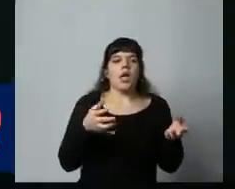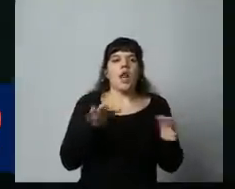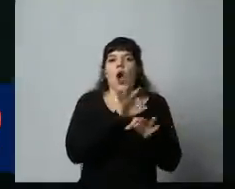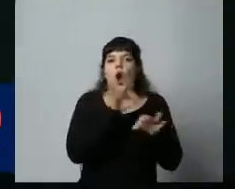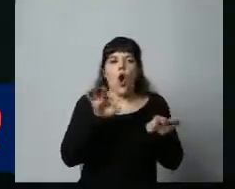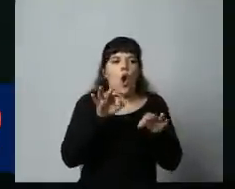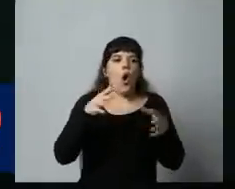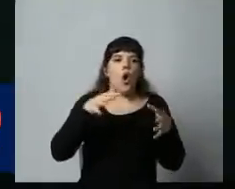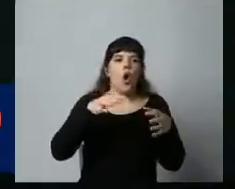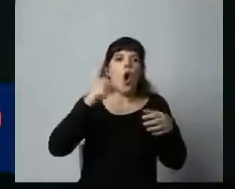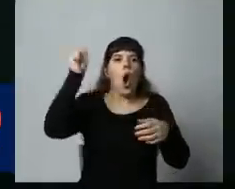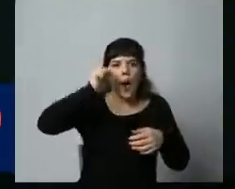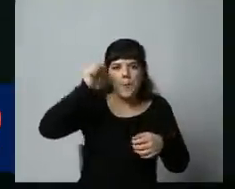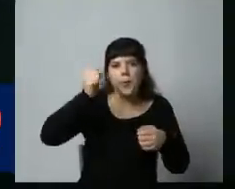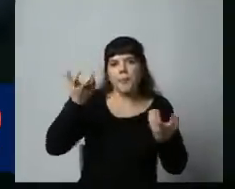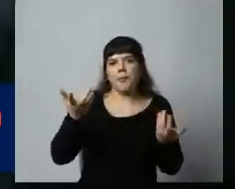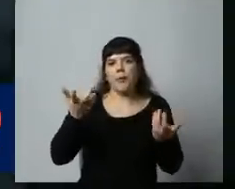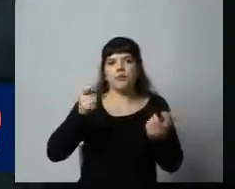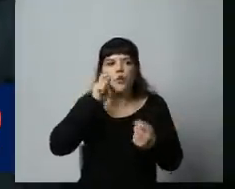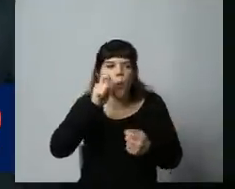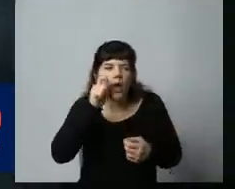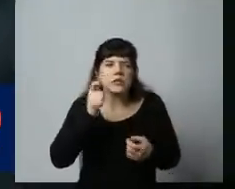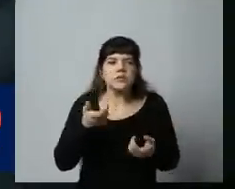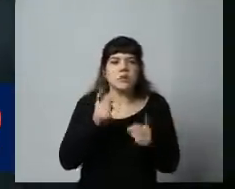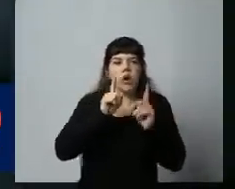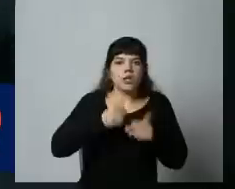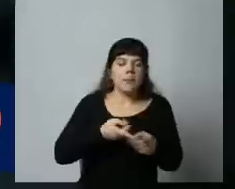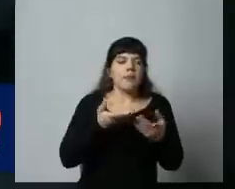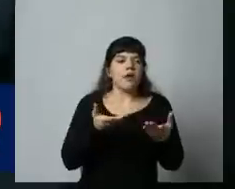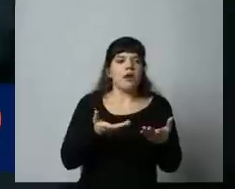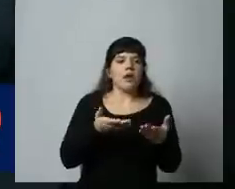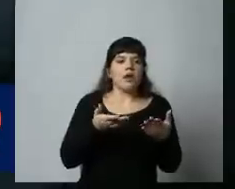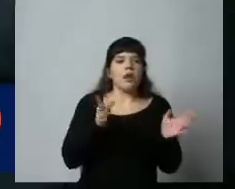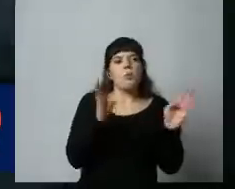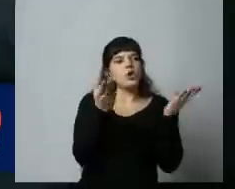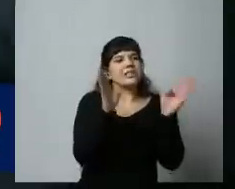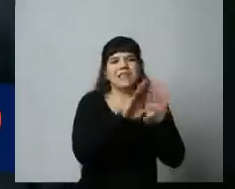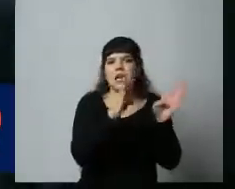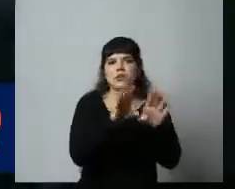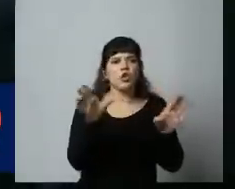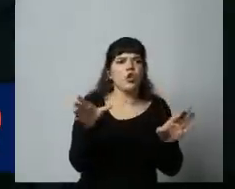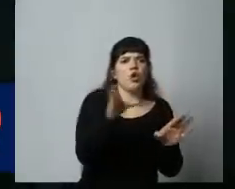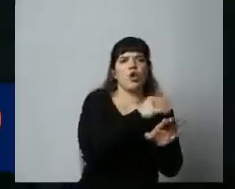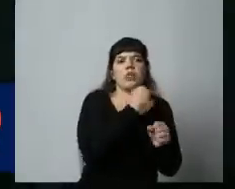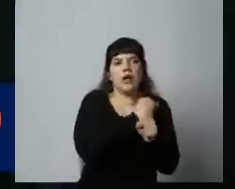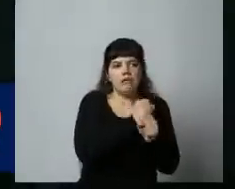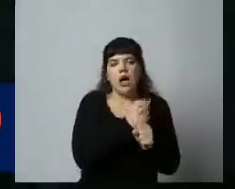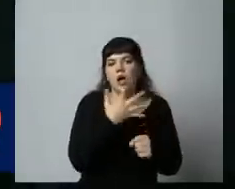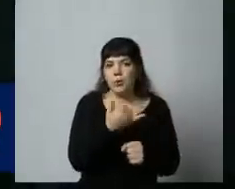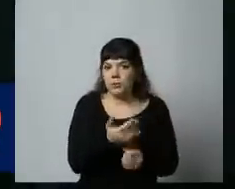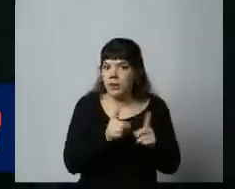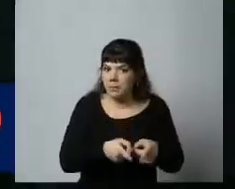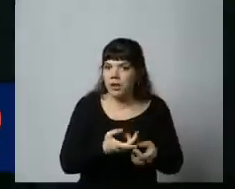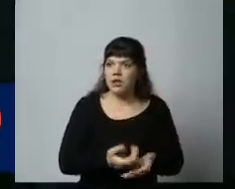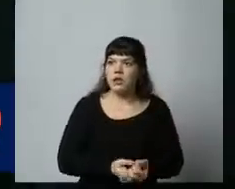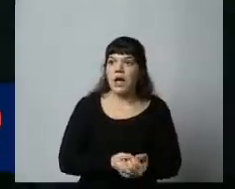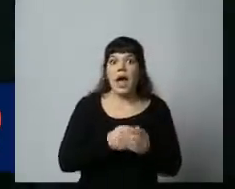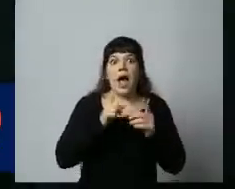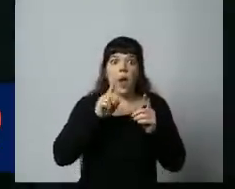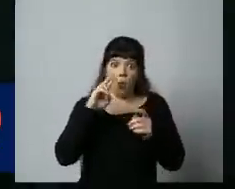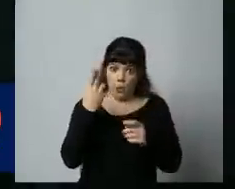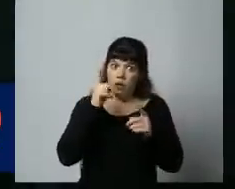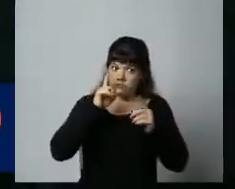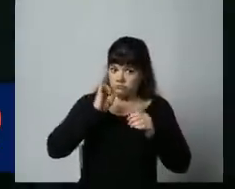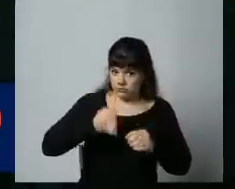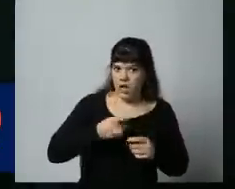movilidad y el transporte y el turismo las restricciones a lo a la siierra de de trabajo y pasó y